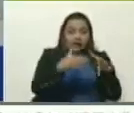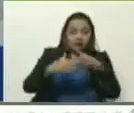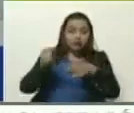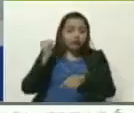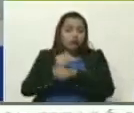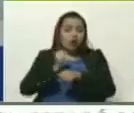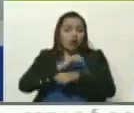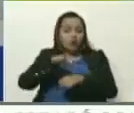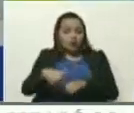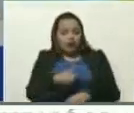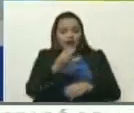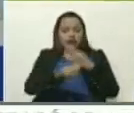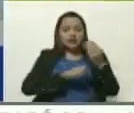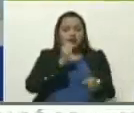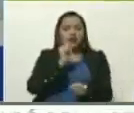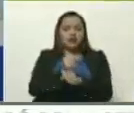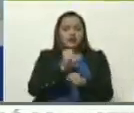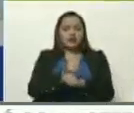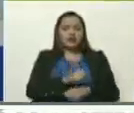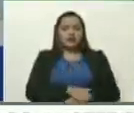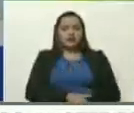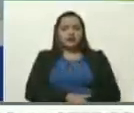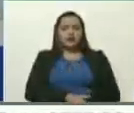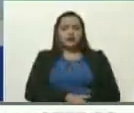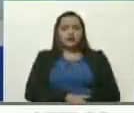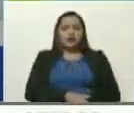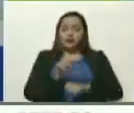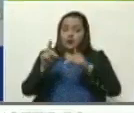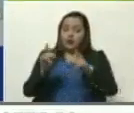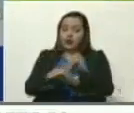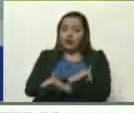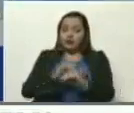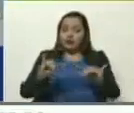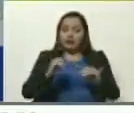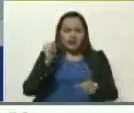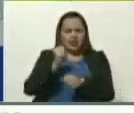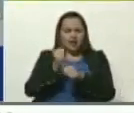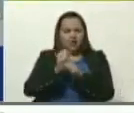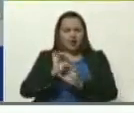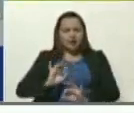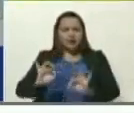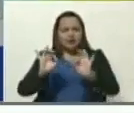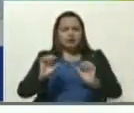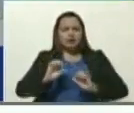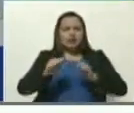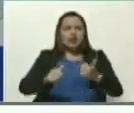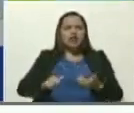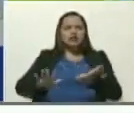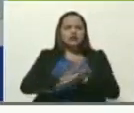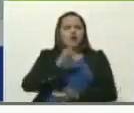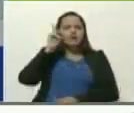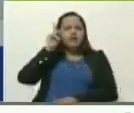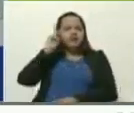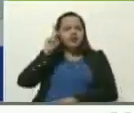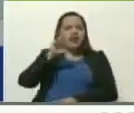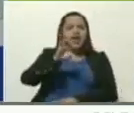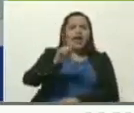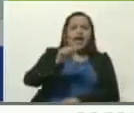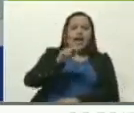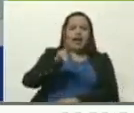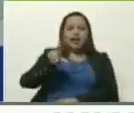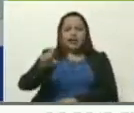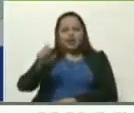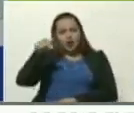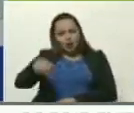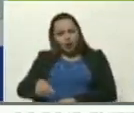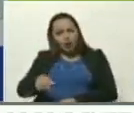puedas hacer el trabajo. Gustavo, terminaba el trabajo especial de inicio hablando del profesor Earle Herrera, a quien hoy se le rinde homenaje con el